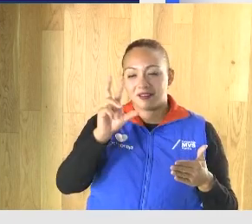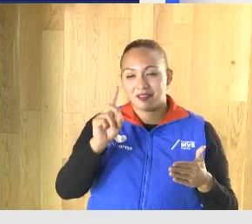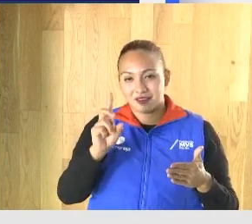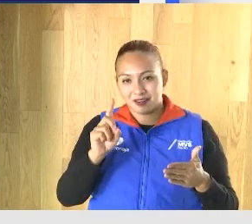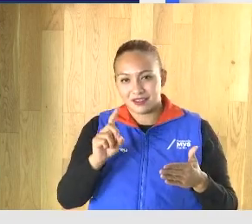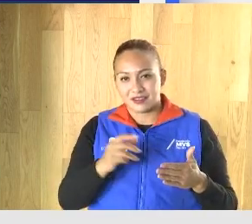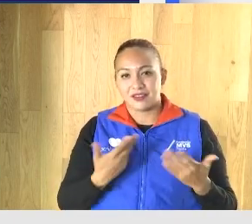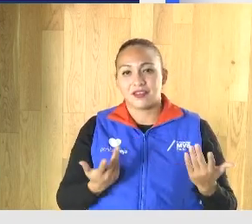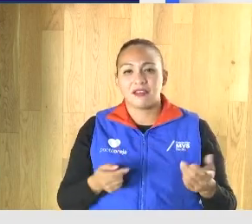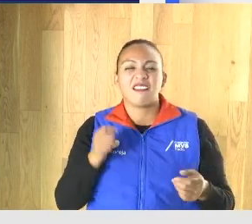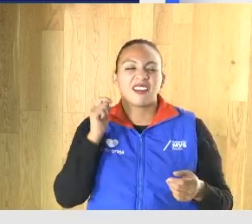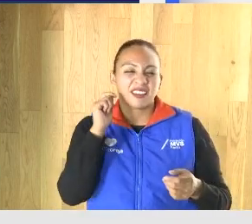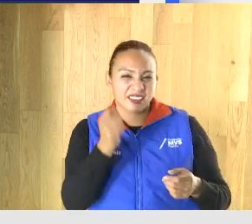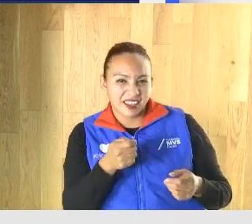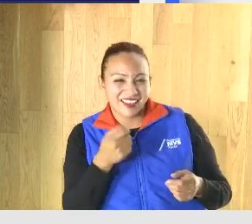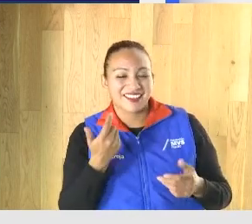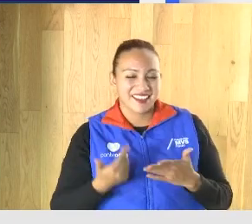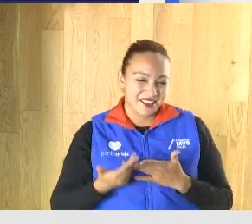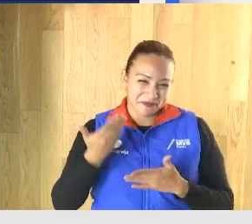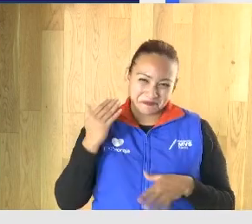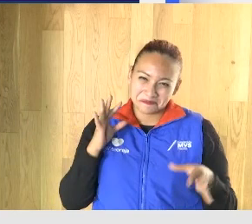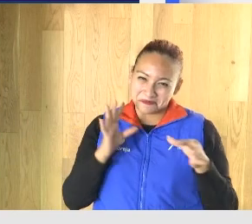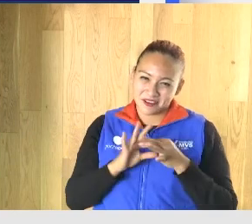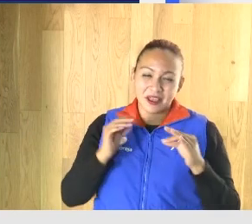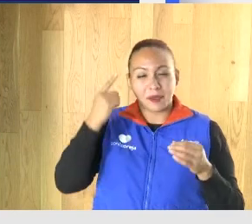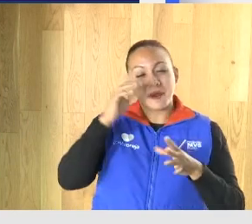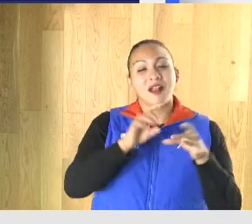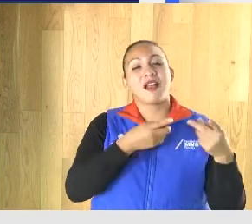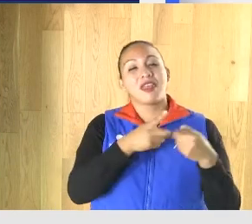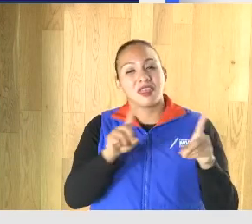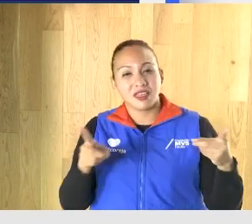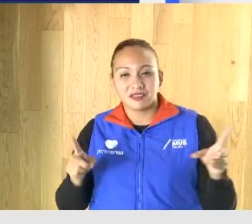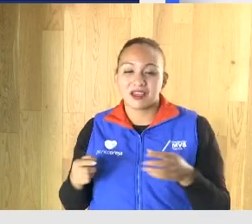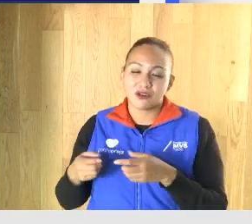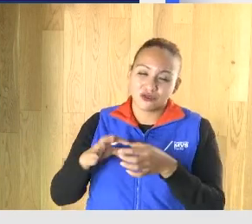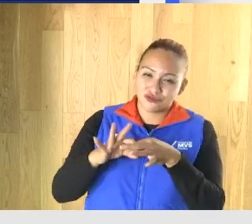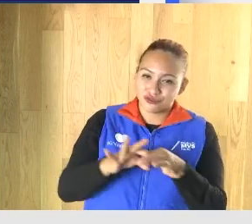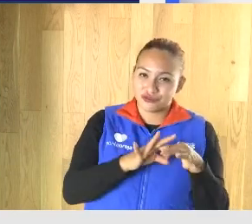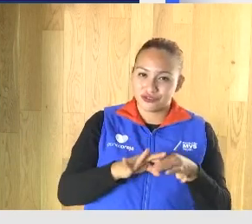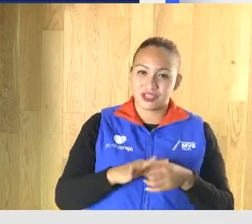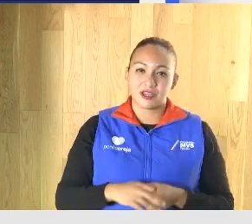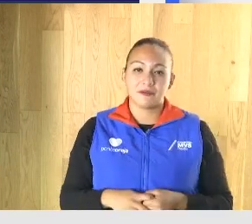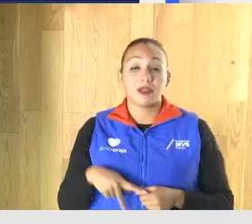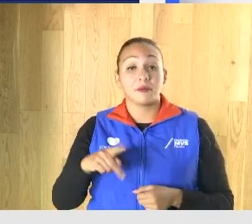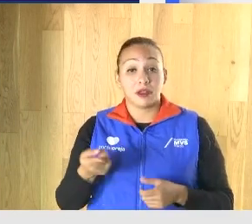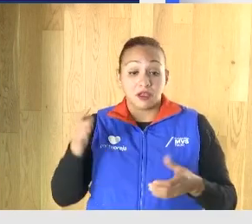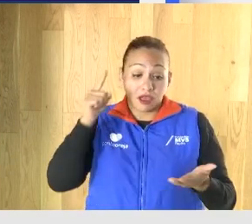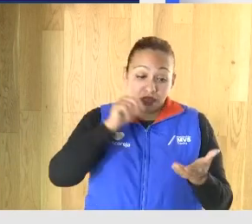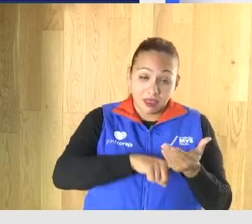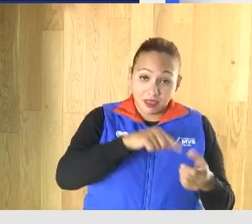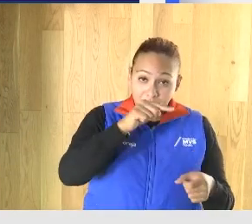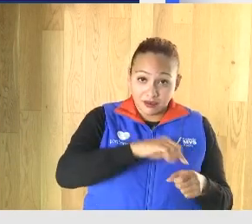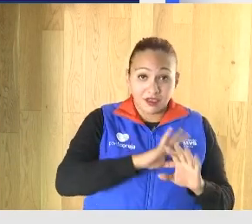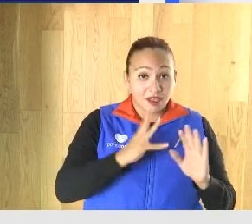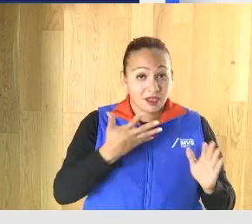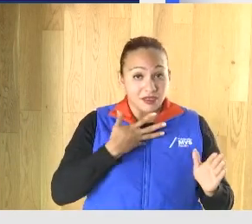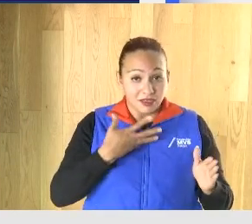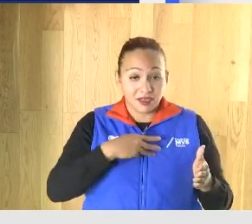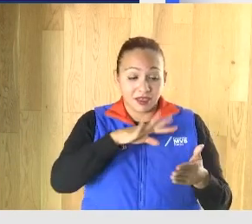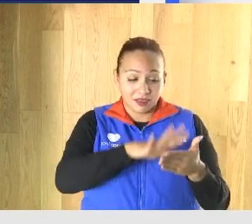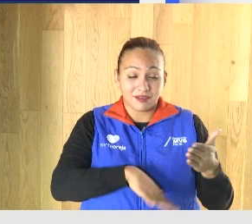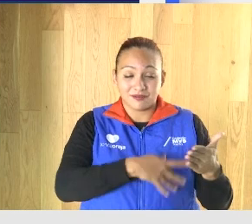2020 al 2030, muy vinculado con los Objetivos de Desarrollo Sostenible, pero la Senda 2050 ya está también marcada. Yo creo que